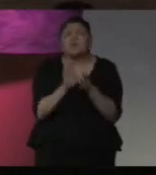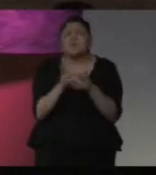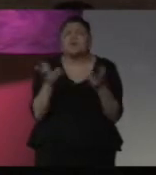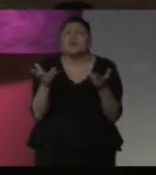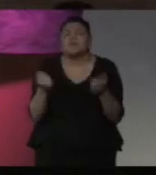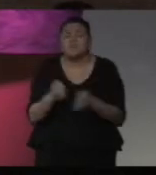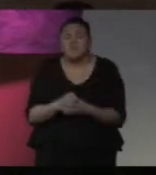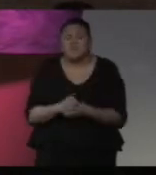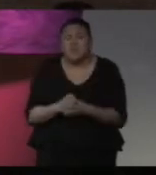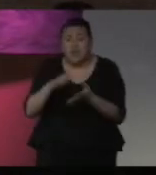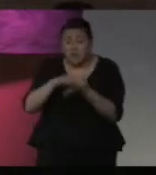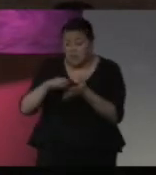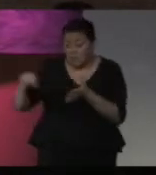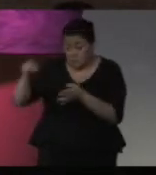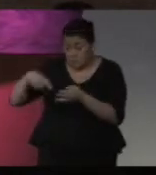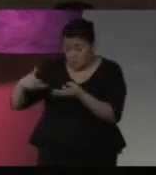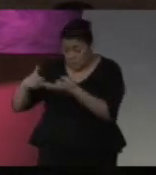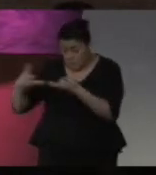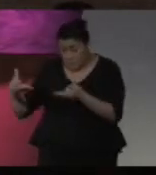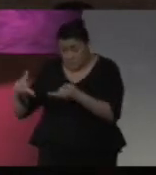esta manera de herencia de ejidos.